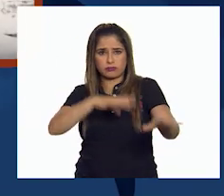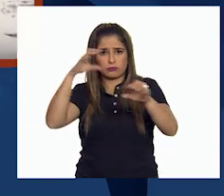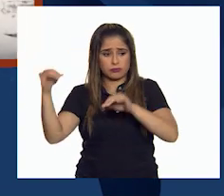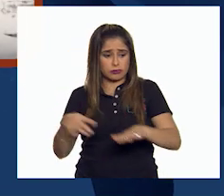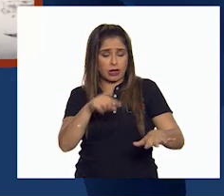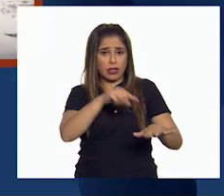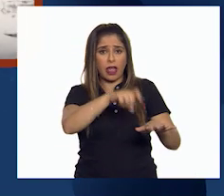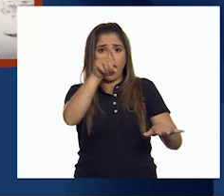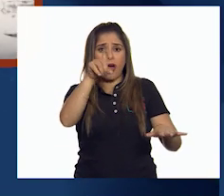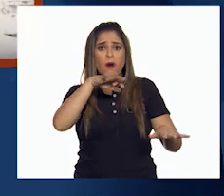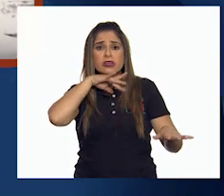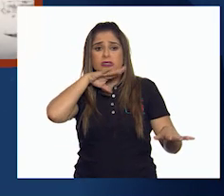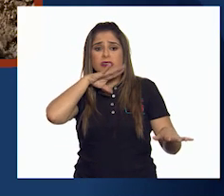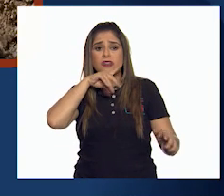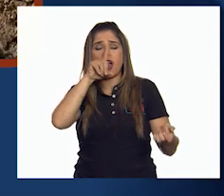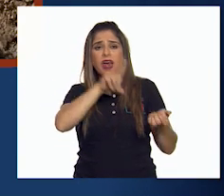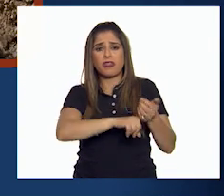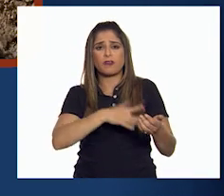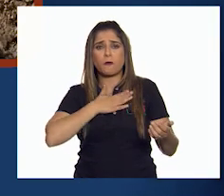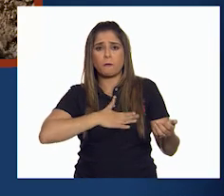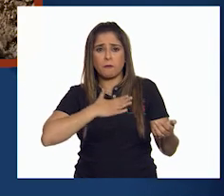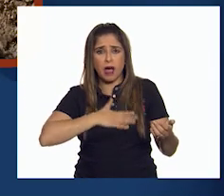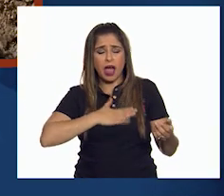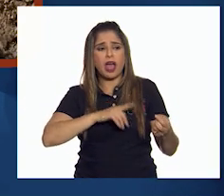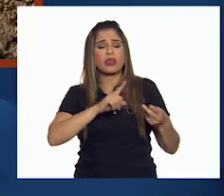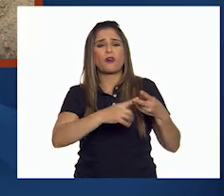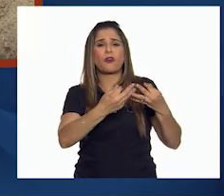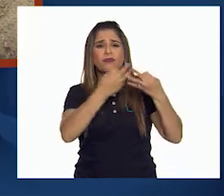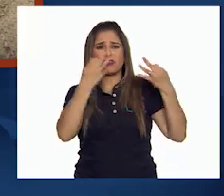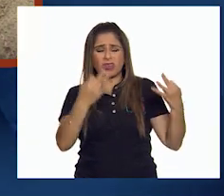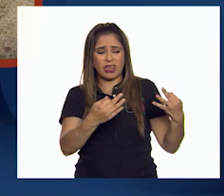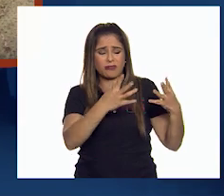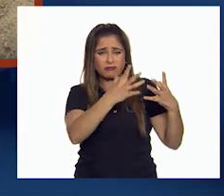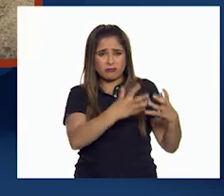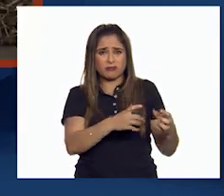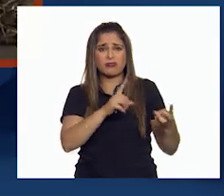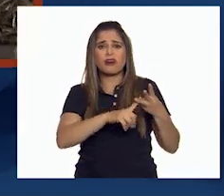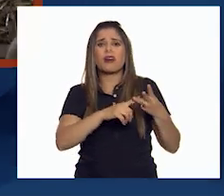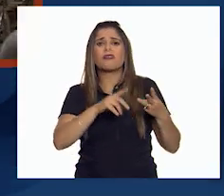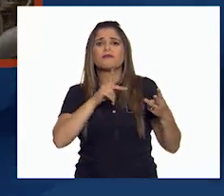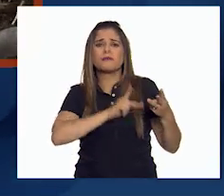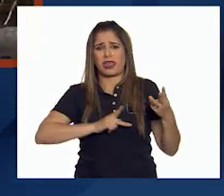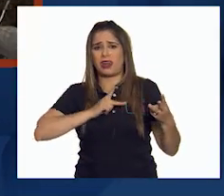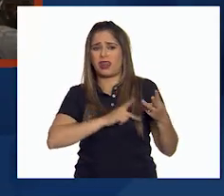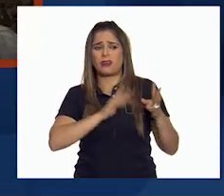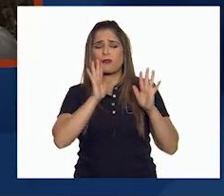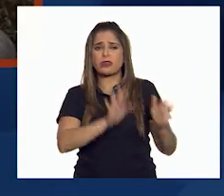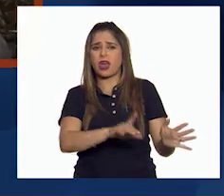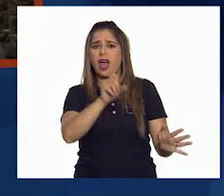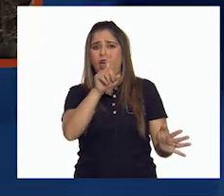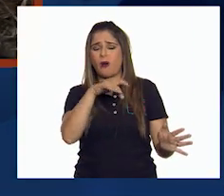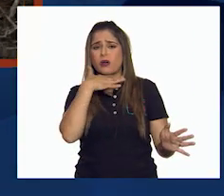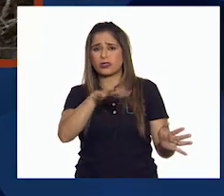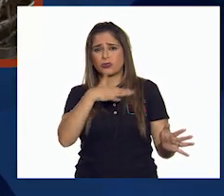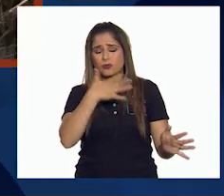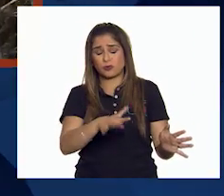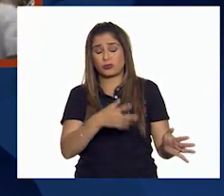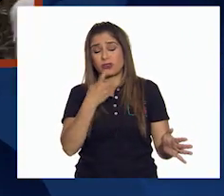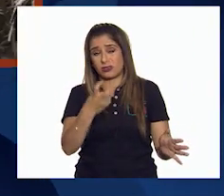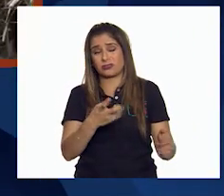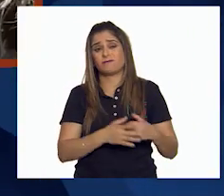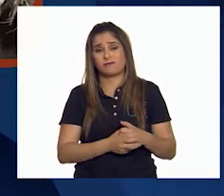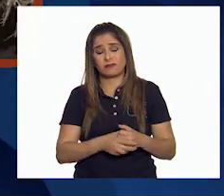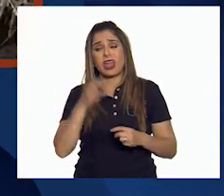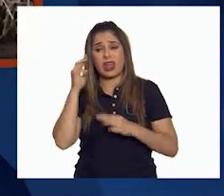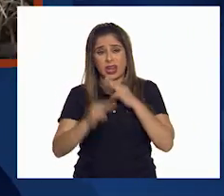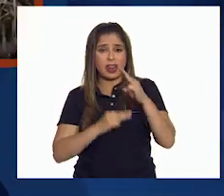gran cantidad de sedimentos resultado de la erosión del suelo por la pérdida de los ecosistemas naturales. En el mundo y en México, el agua